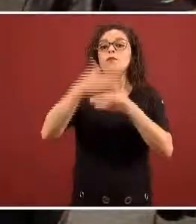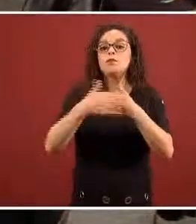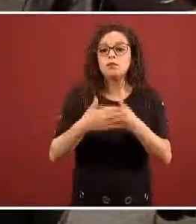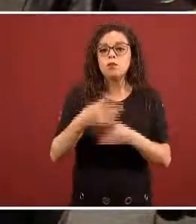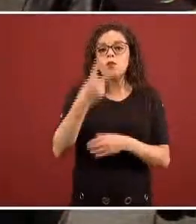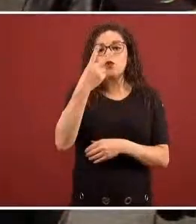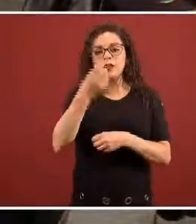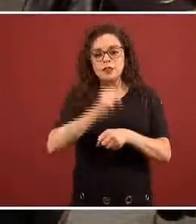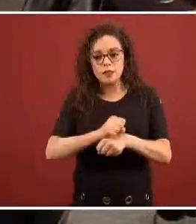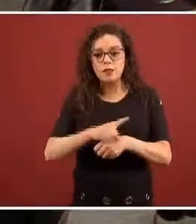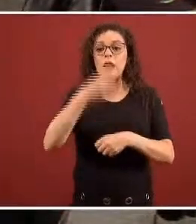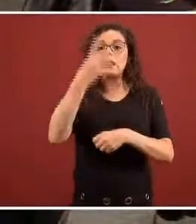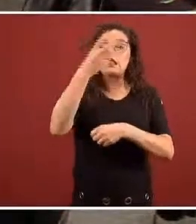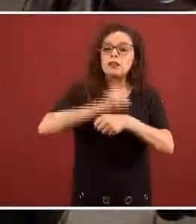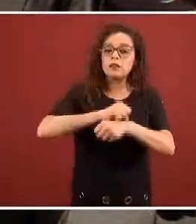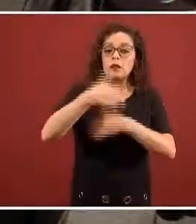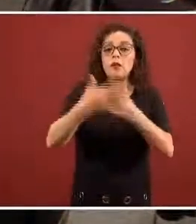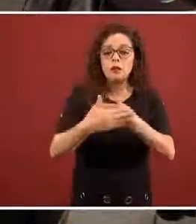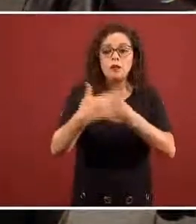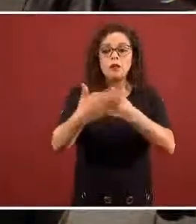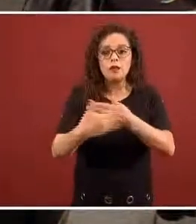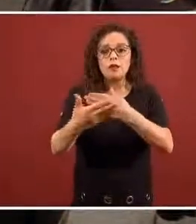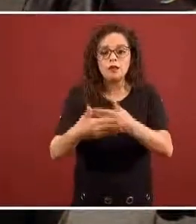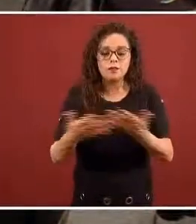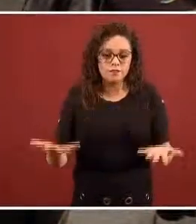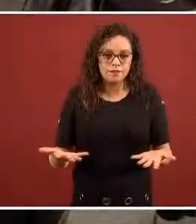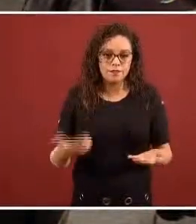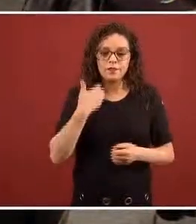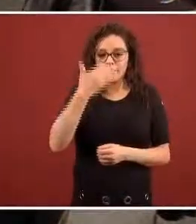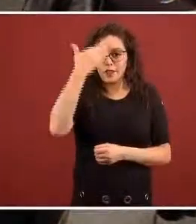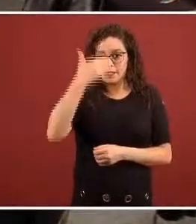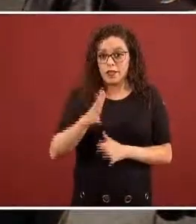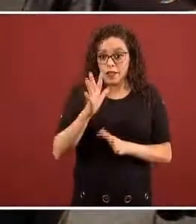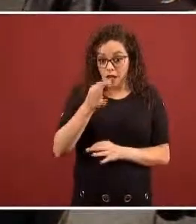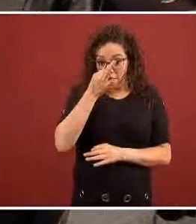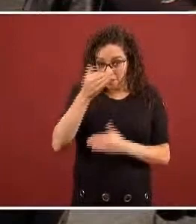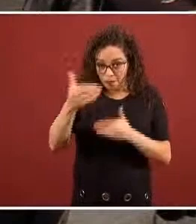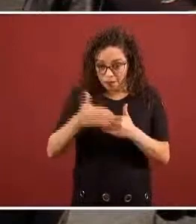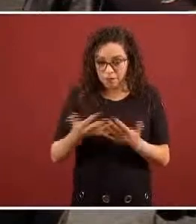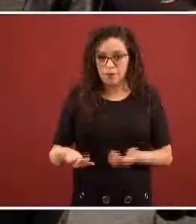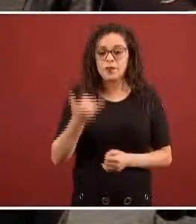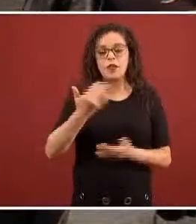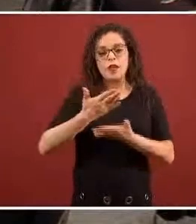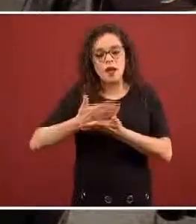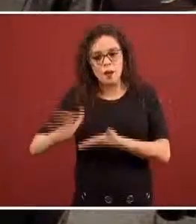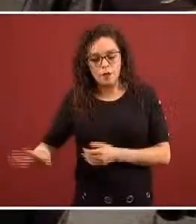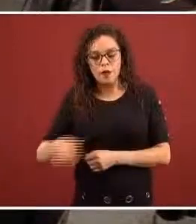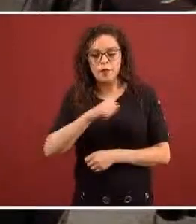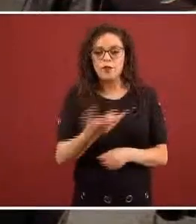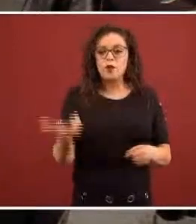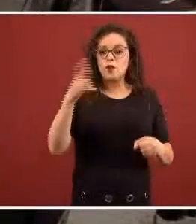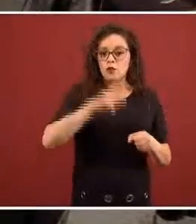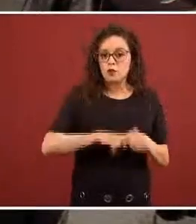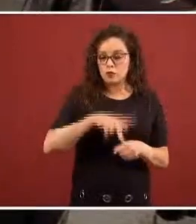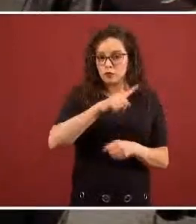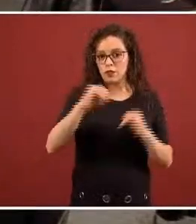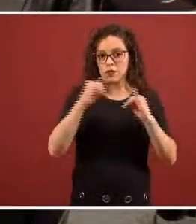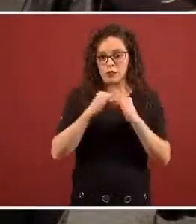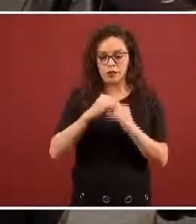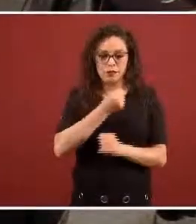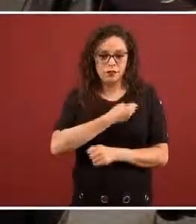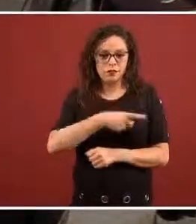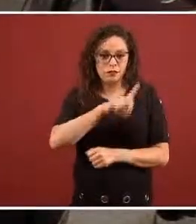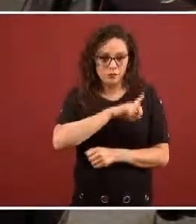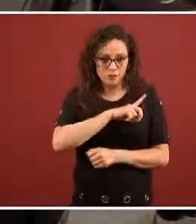también, yo quisiera saber si ya existe en los institutos, en los hospitales, centros de salud, algún protocolo para